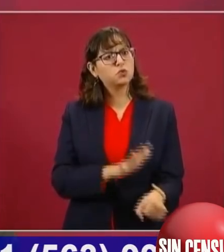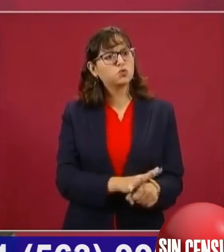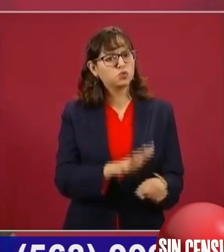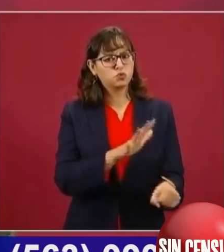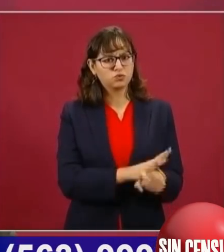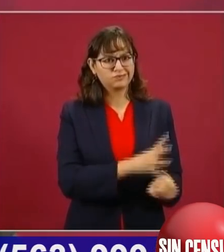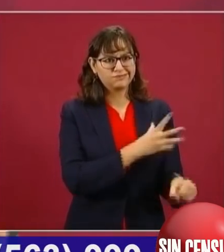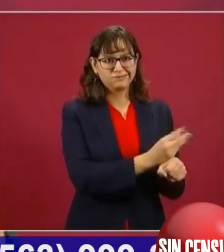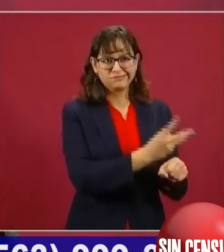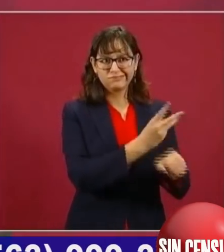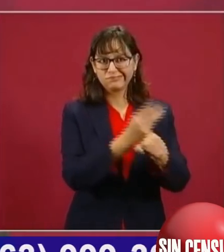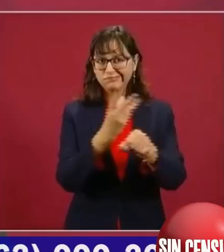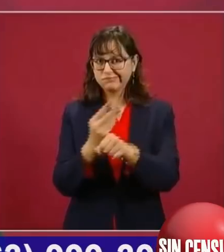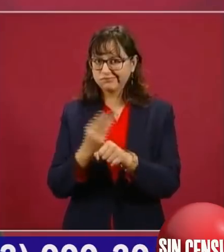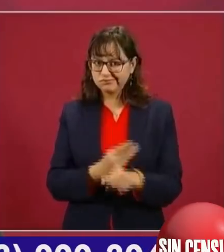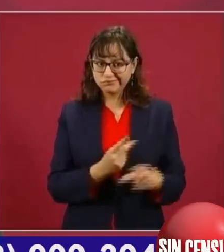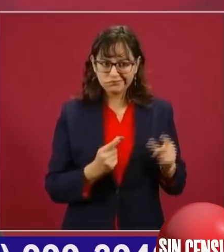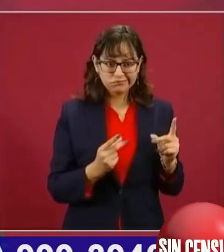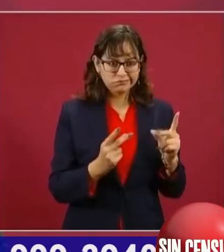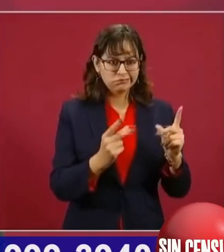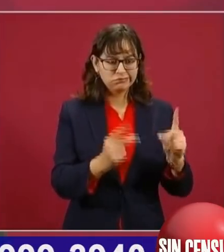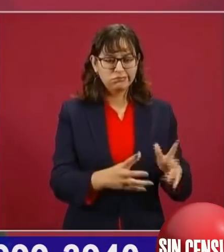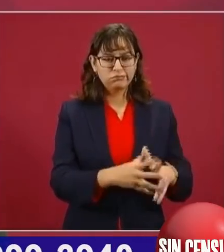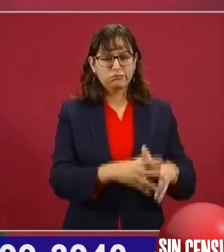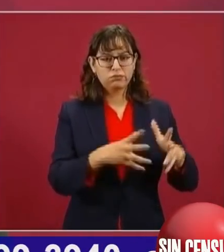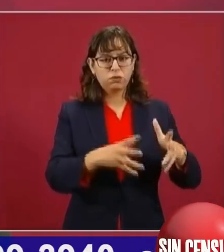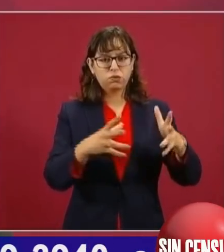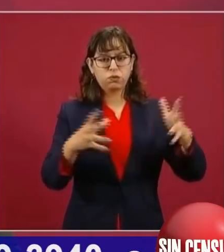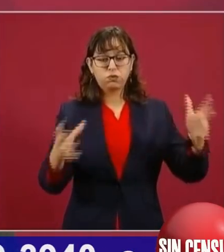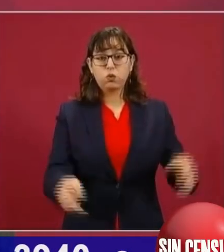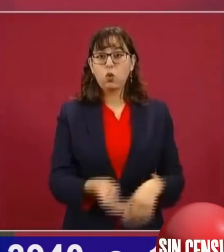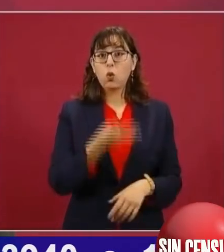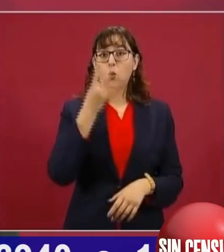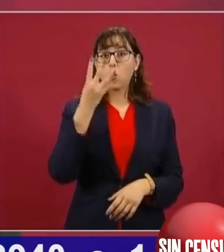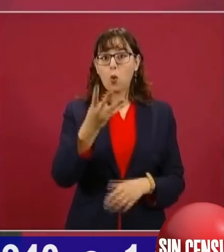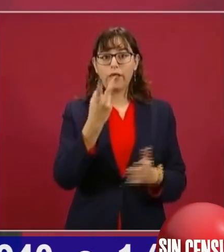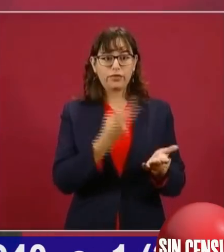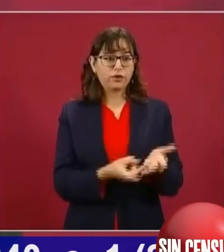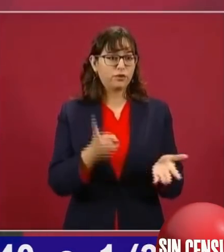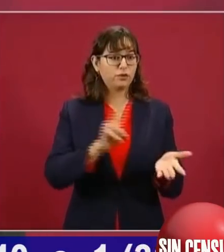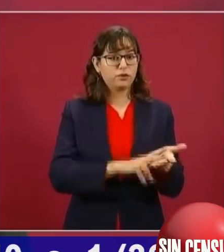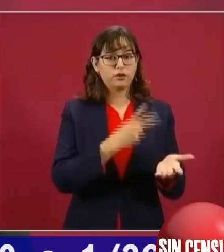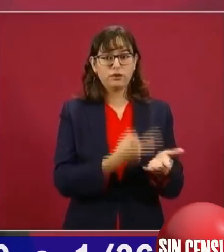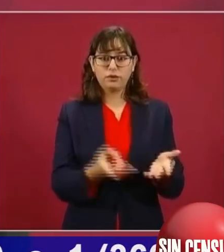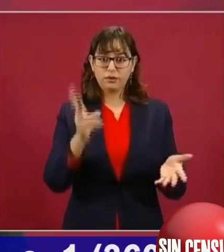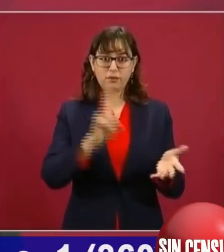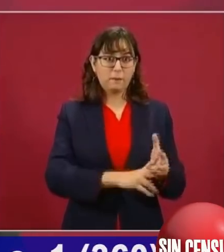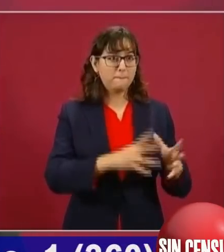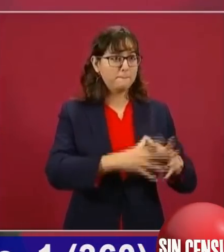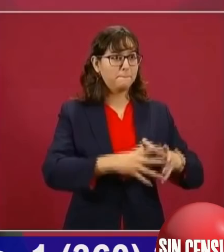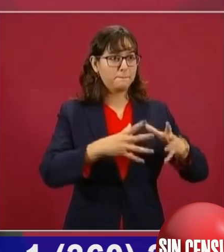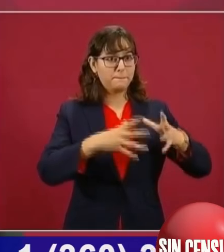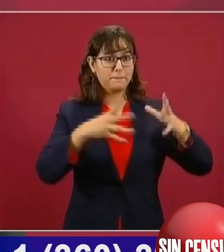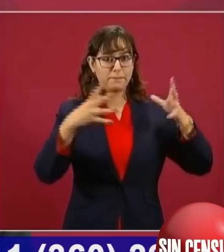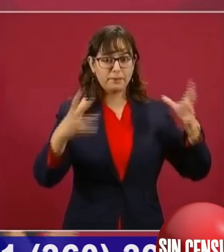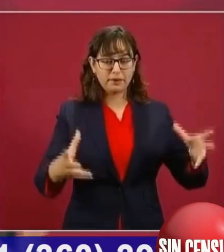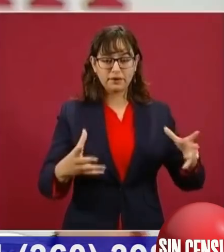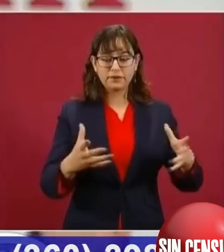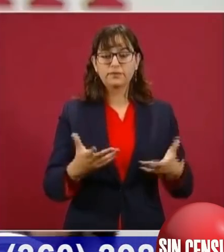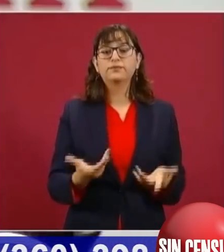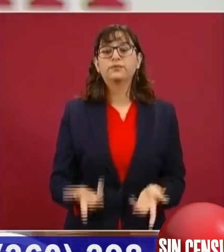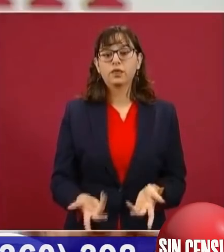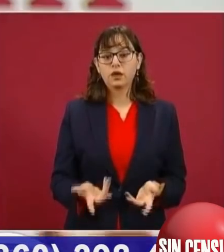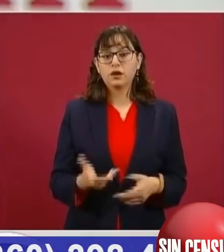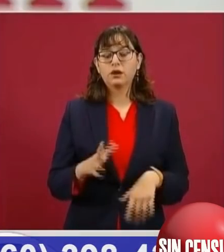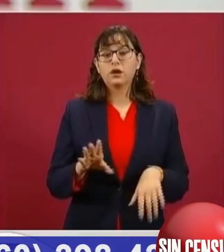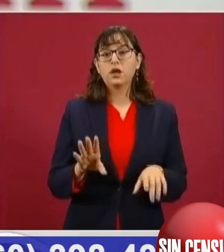casi 4 veces respecto a la capacidad instalada, y esto lo que necesitó fue, por un lado, ganar tiempo